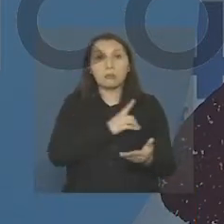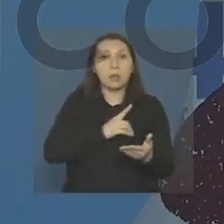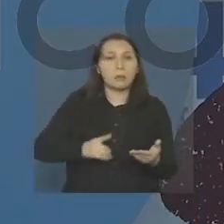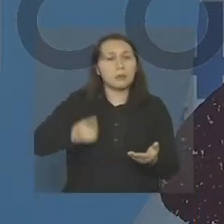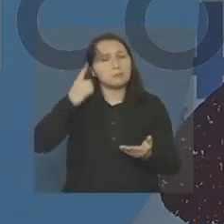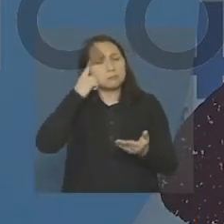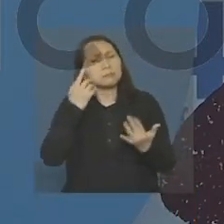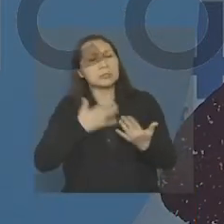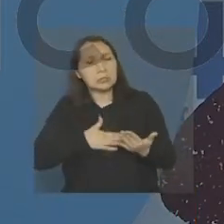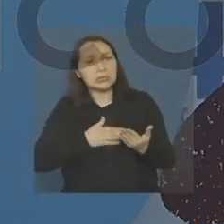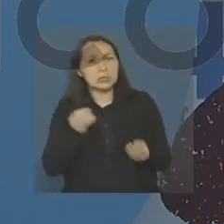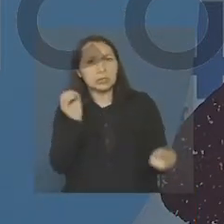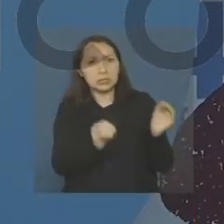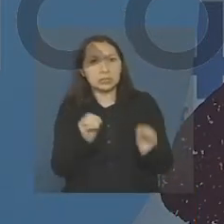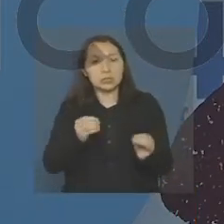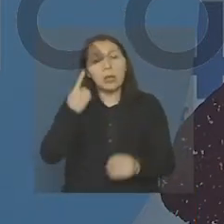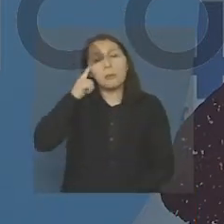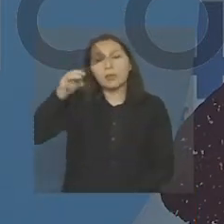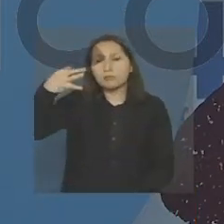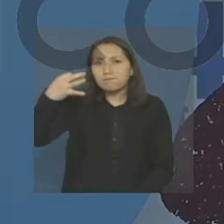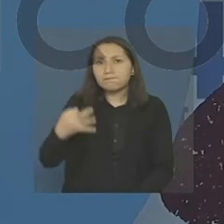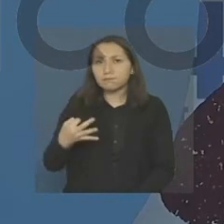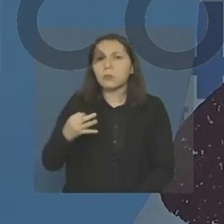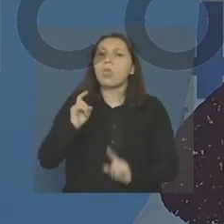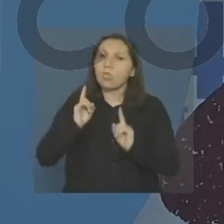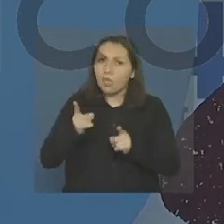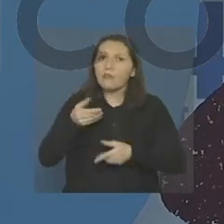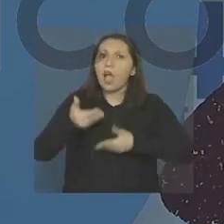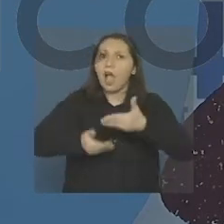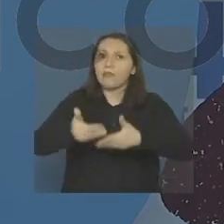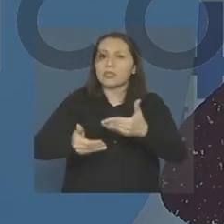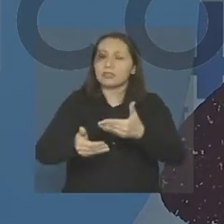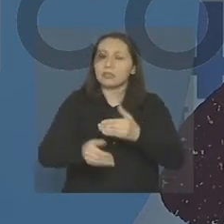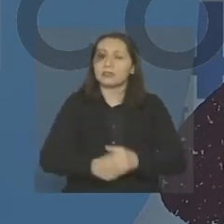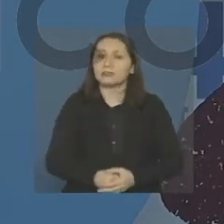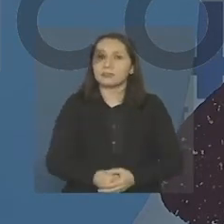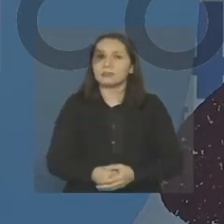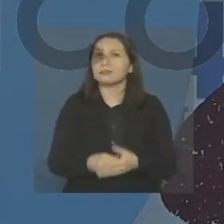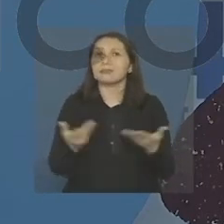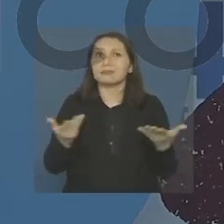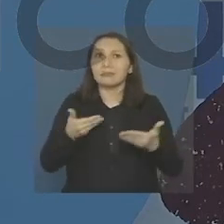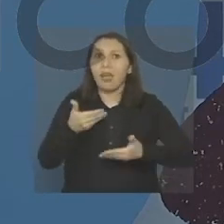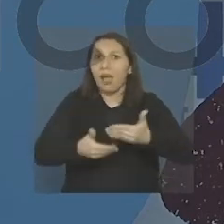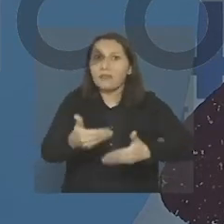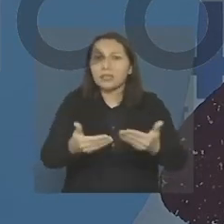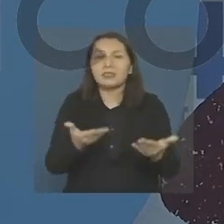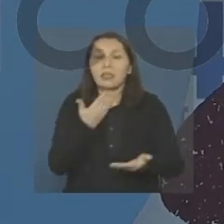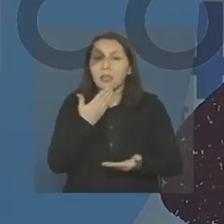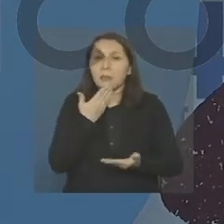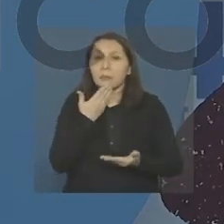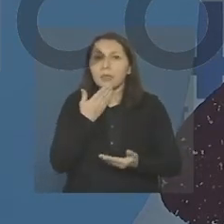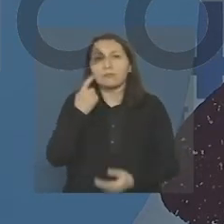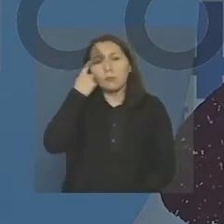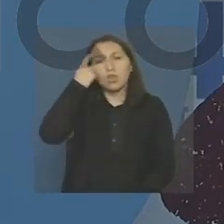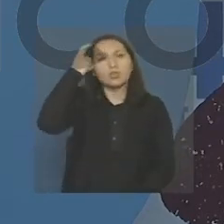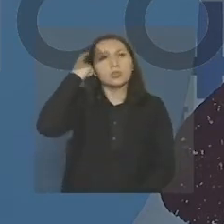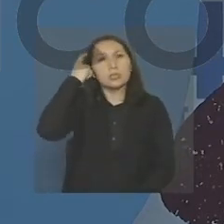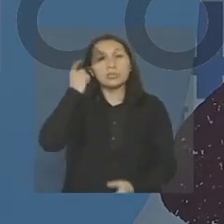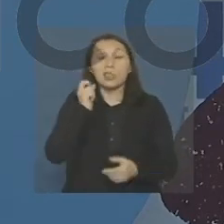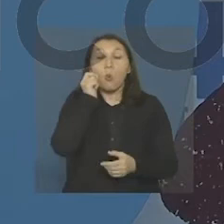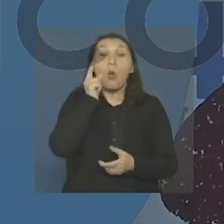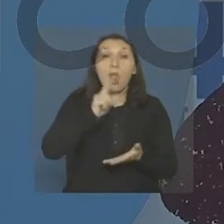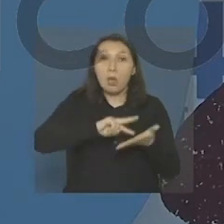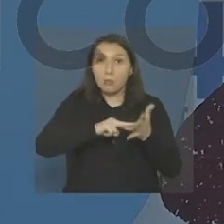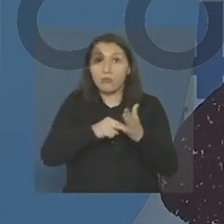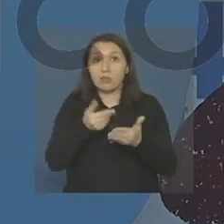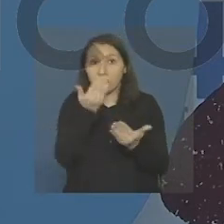estimen, pero con la convicción de que tiene que avanzar. Y tiene que avanzar también conscientes de las vicisitudes a las que nos